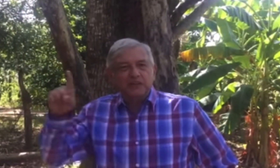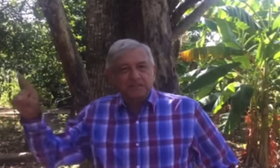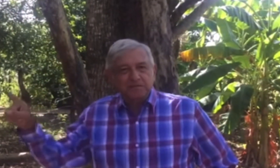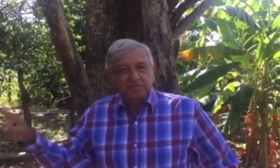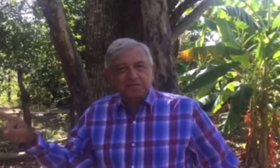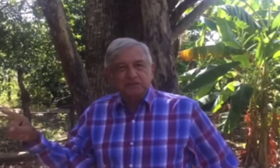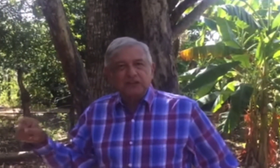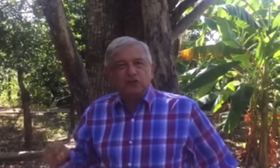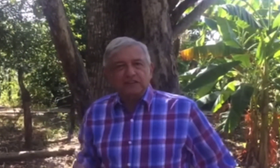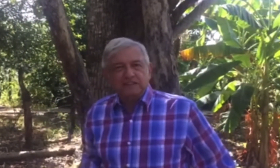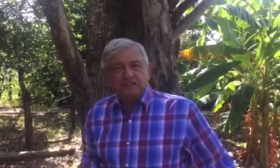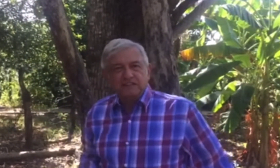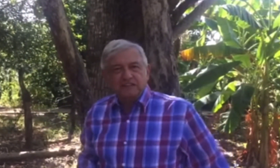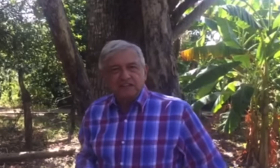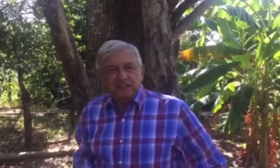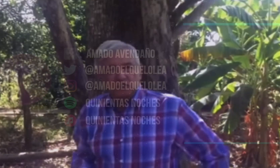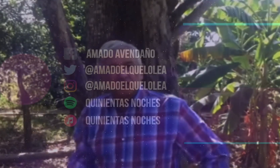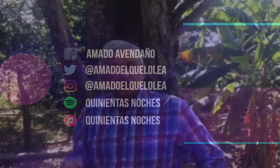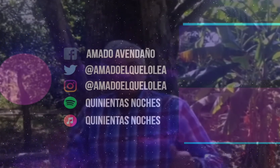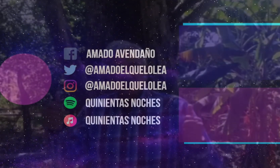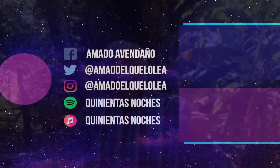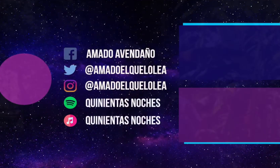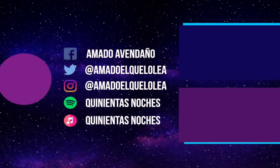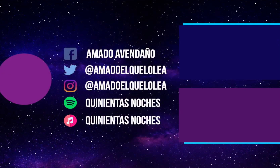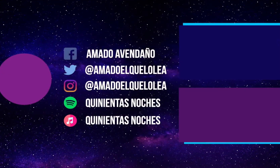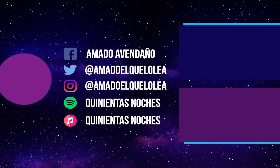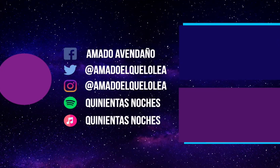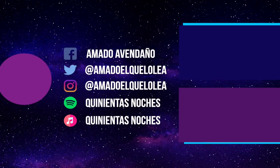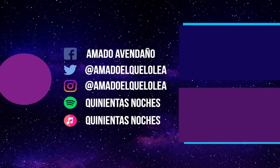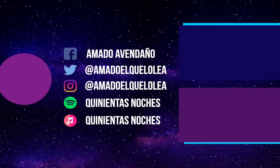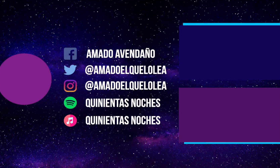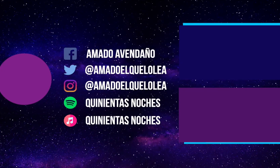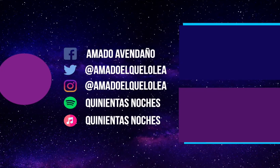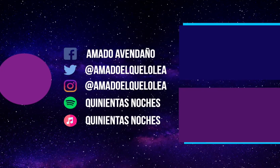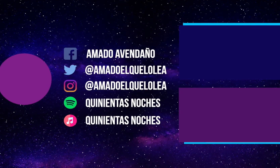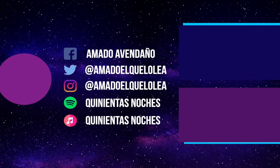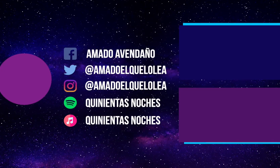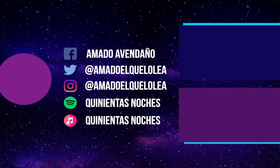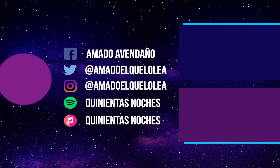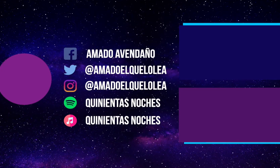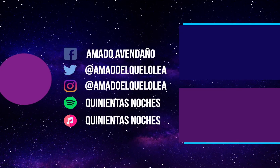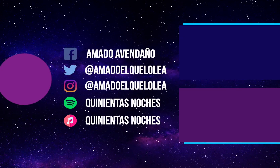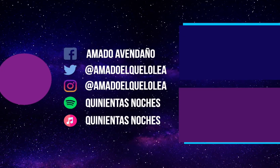nuestro país por el bien de todas y de todos.